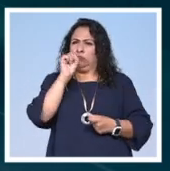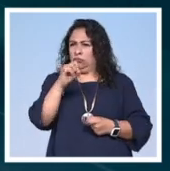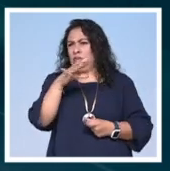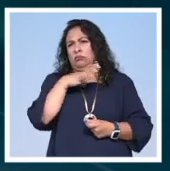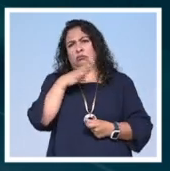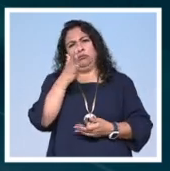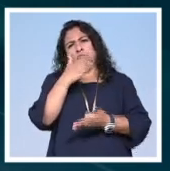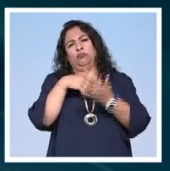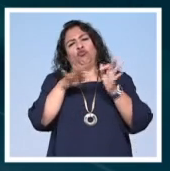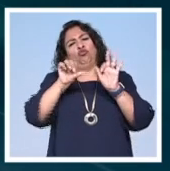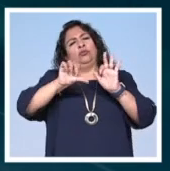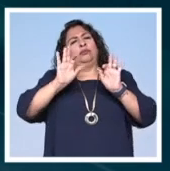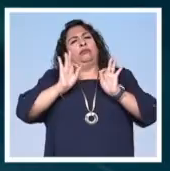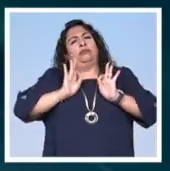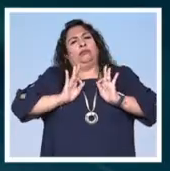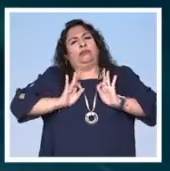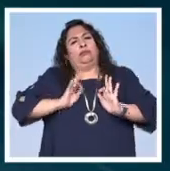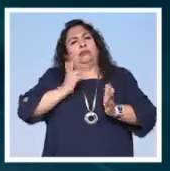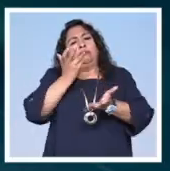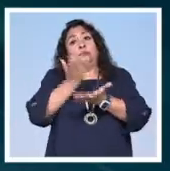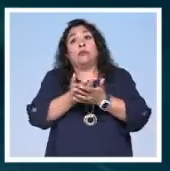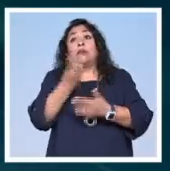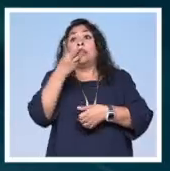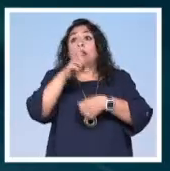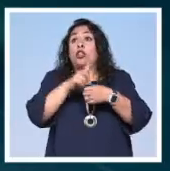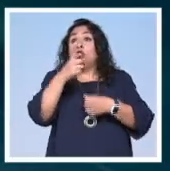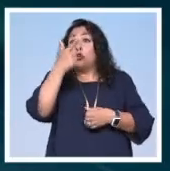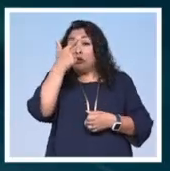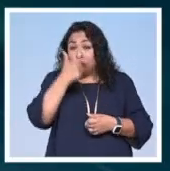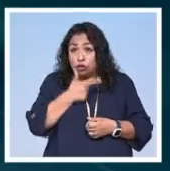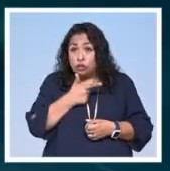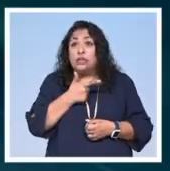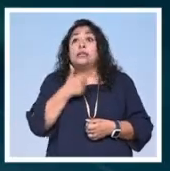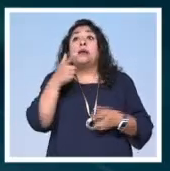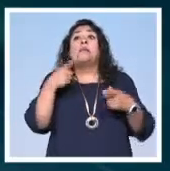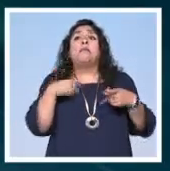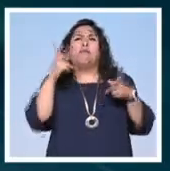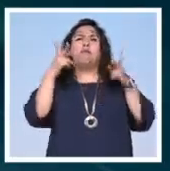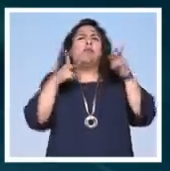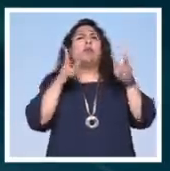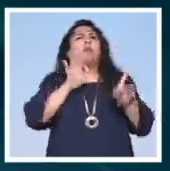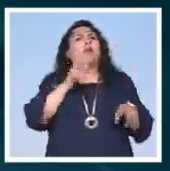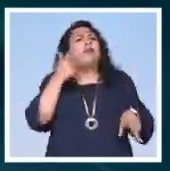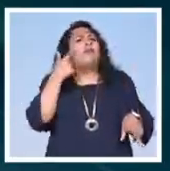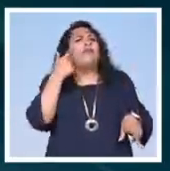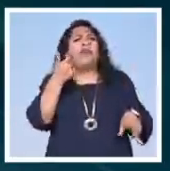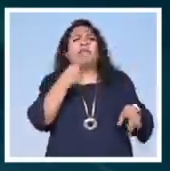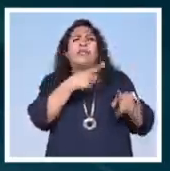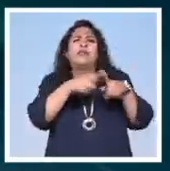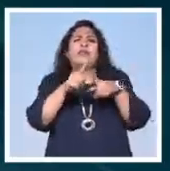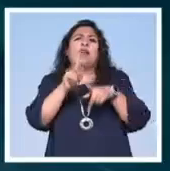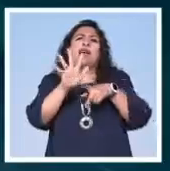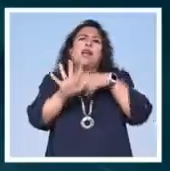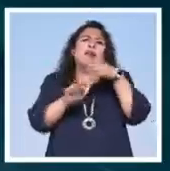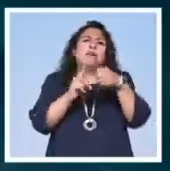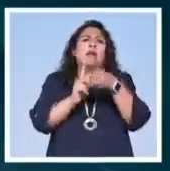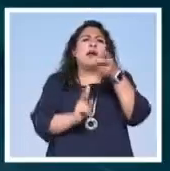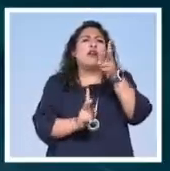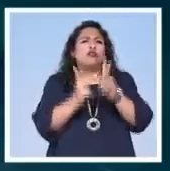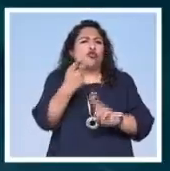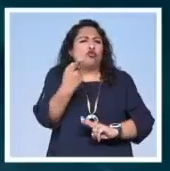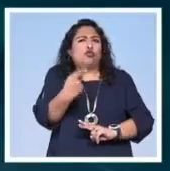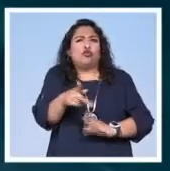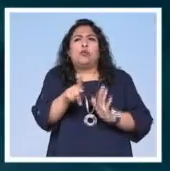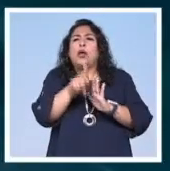con todo el Confort ahorita no durante TR días y dos noches Los visitantes pueden descubrir las especies de flor y fauna